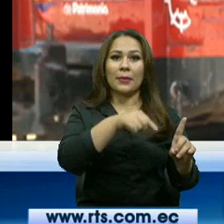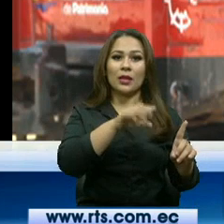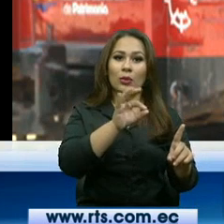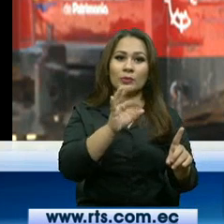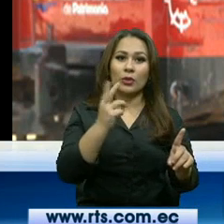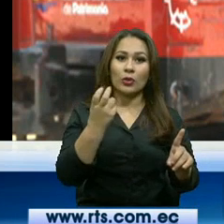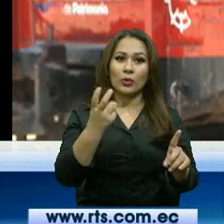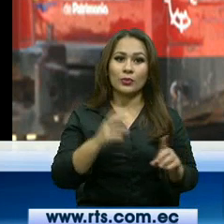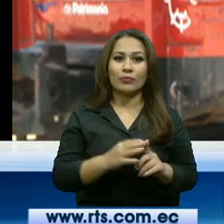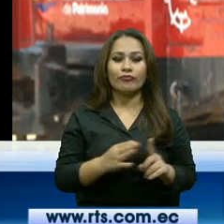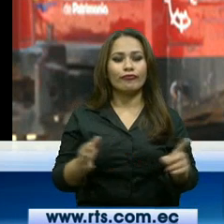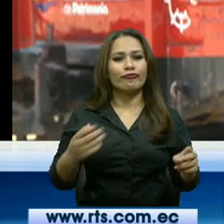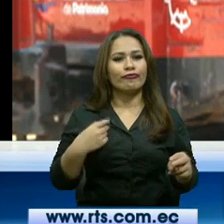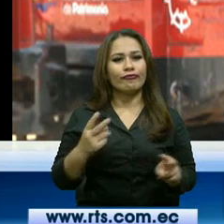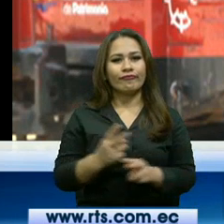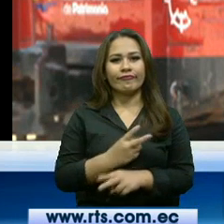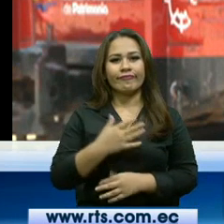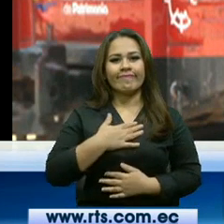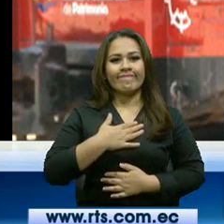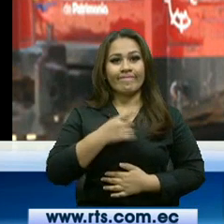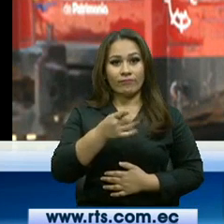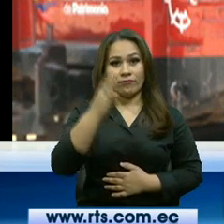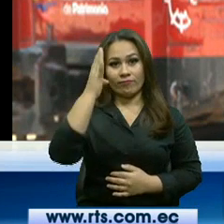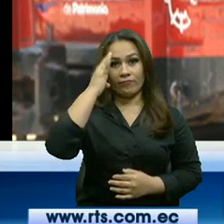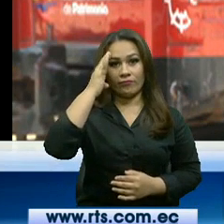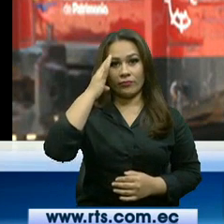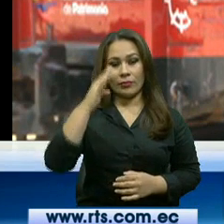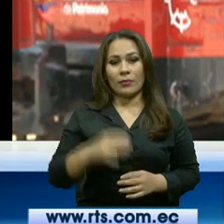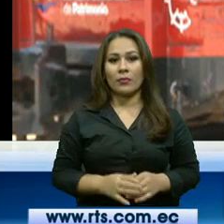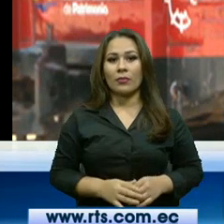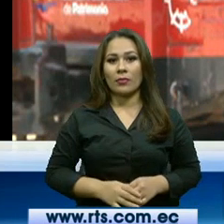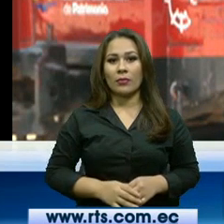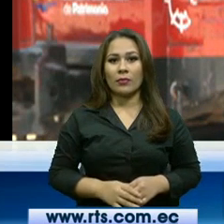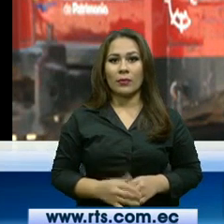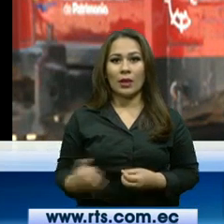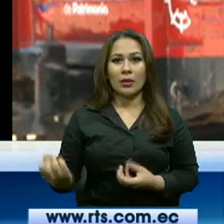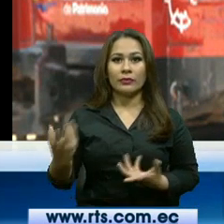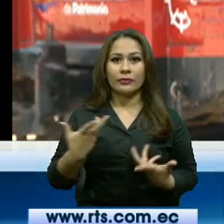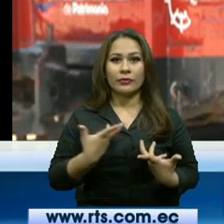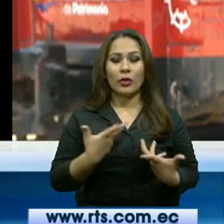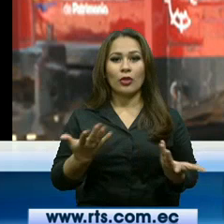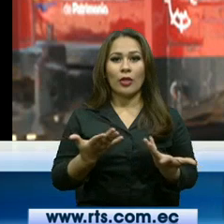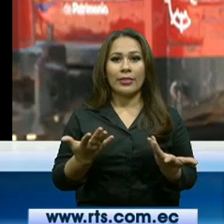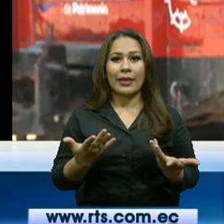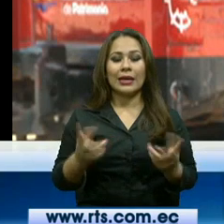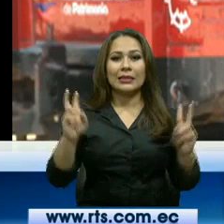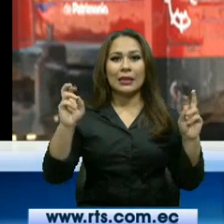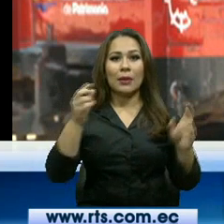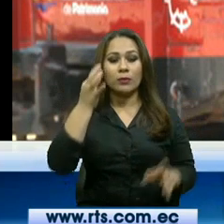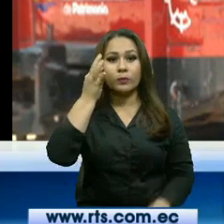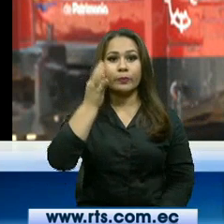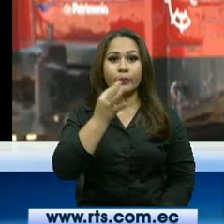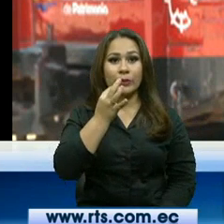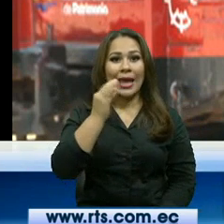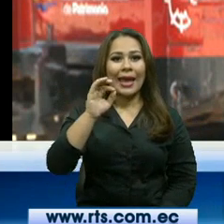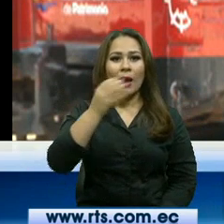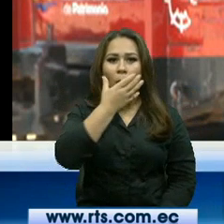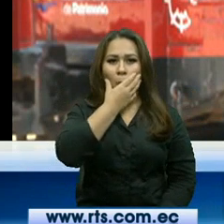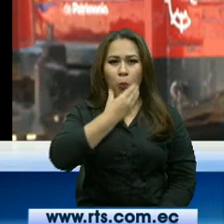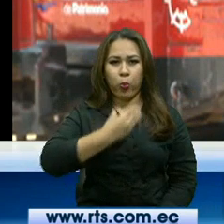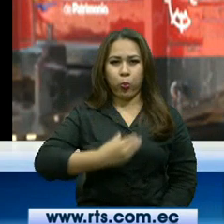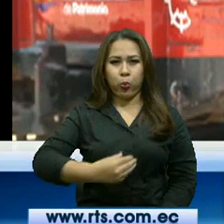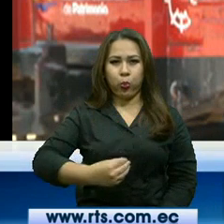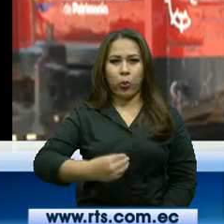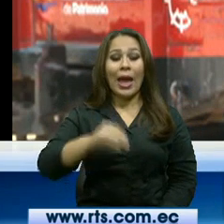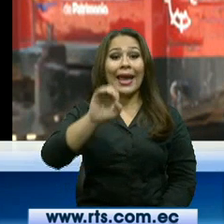1912 es algo trágico que todos nosotros lo conocemos, es que se da el holocausto con el general Eloy Alfaro, el 28